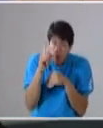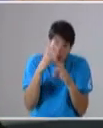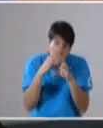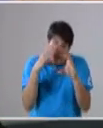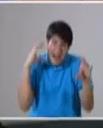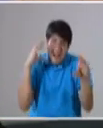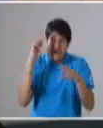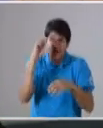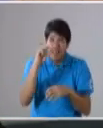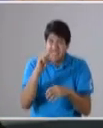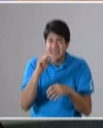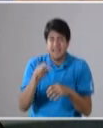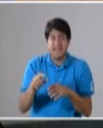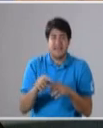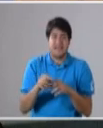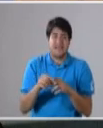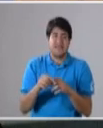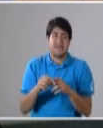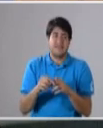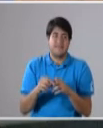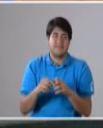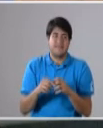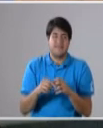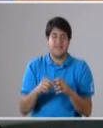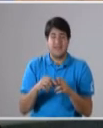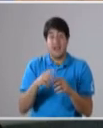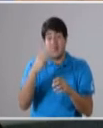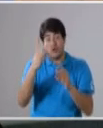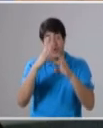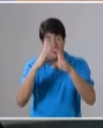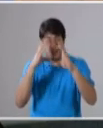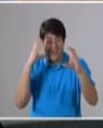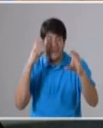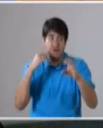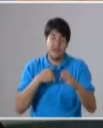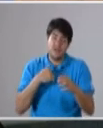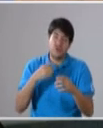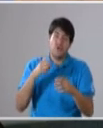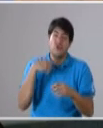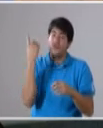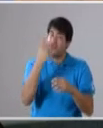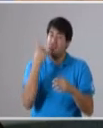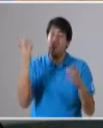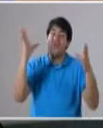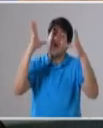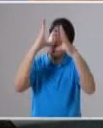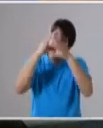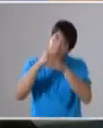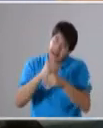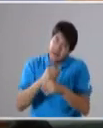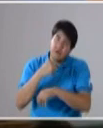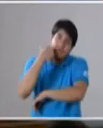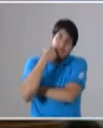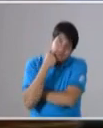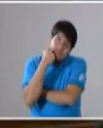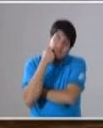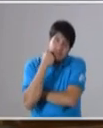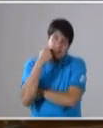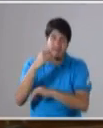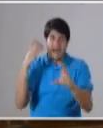Blanca, creo, de Cristóbal Colón, se llama otro bus, hermano, y toda la noche sin parar, como dice el himno.